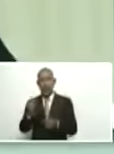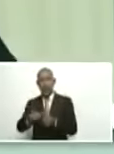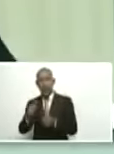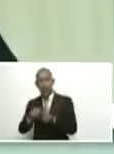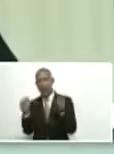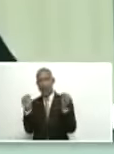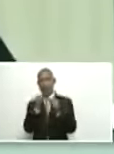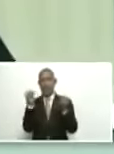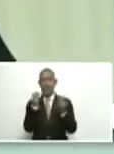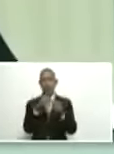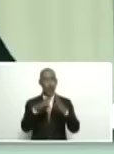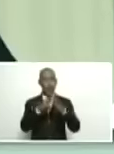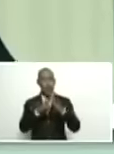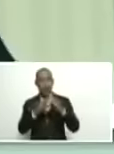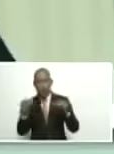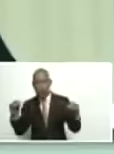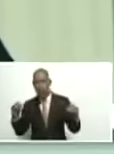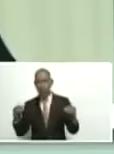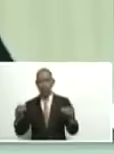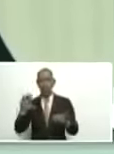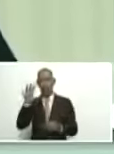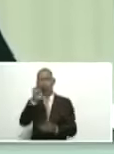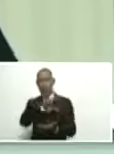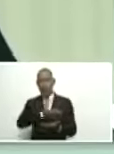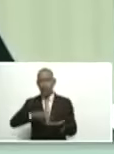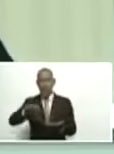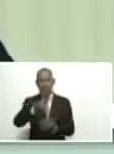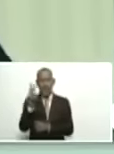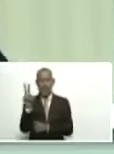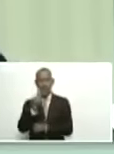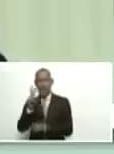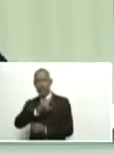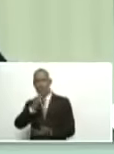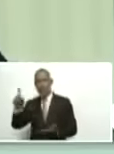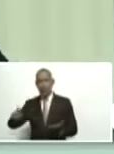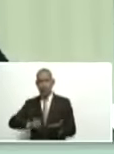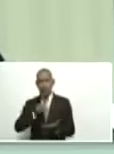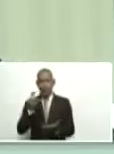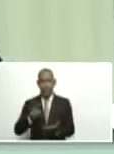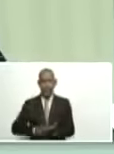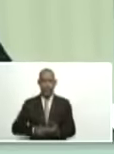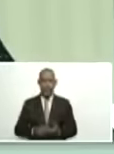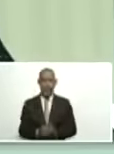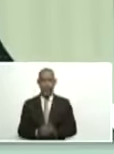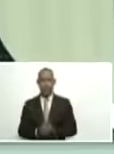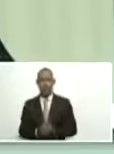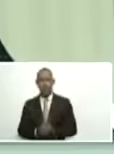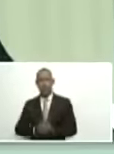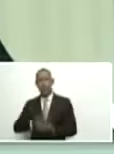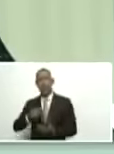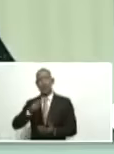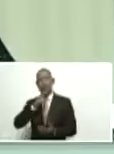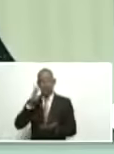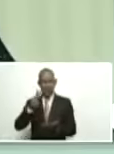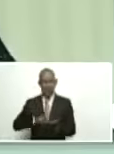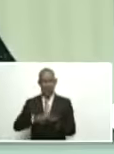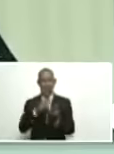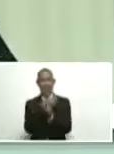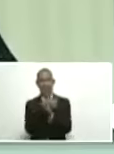hasta Amazonas, en los llanos, en el centro, en occidente, en oriente. La verdadera